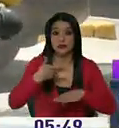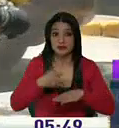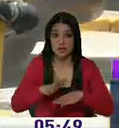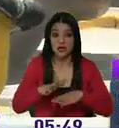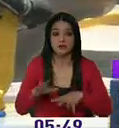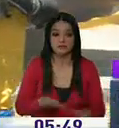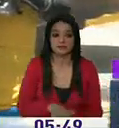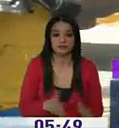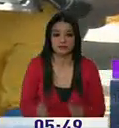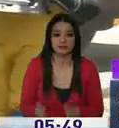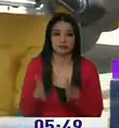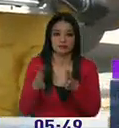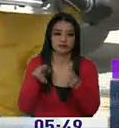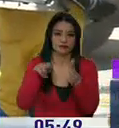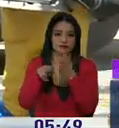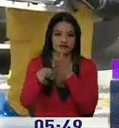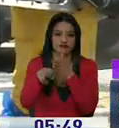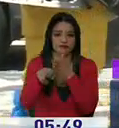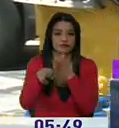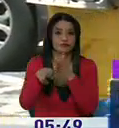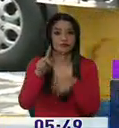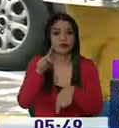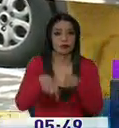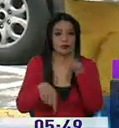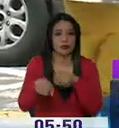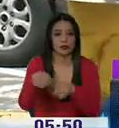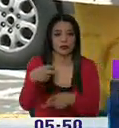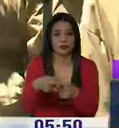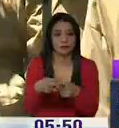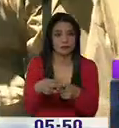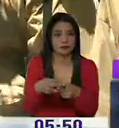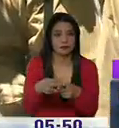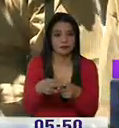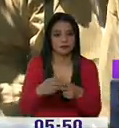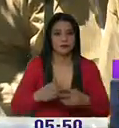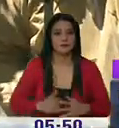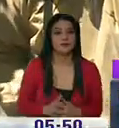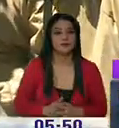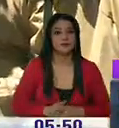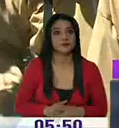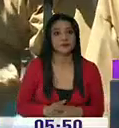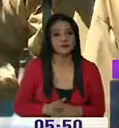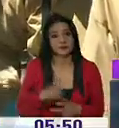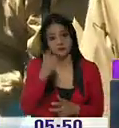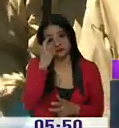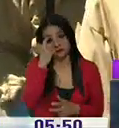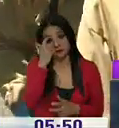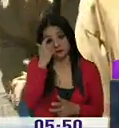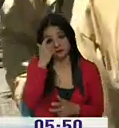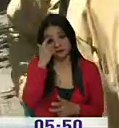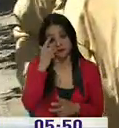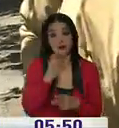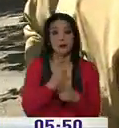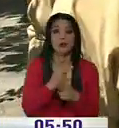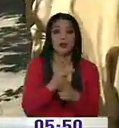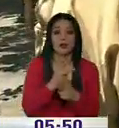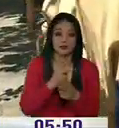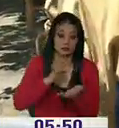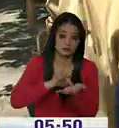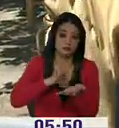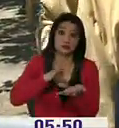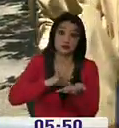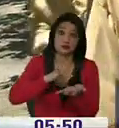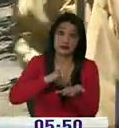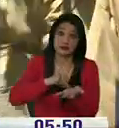al levantamiento del cadáver, el cual no pudo ser identificado. Razón por la cual sus huellas digitales o necrodactilias